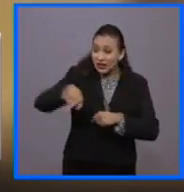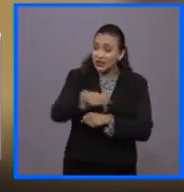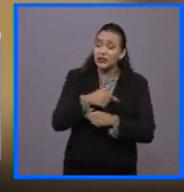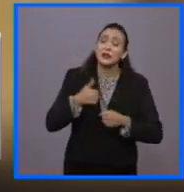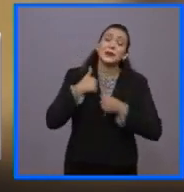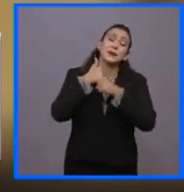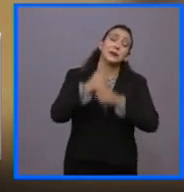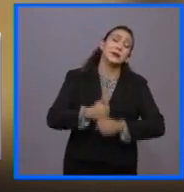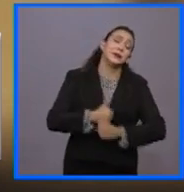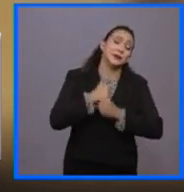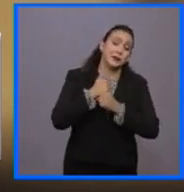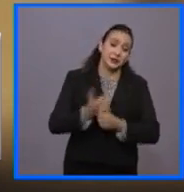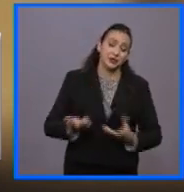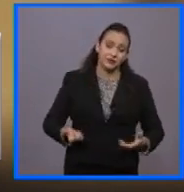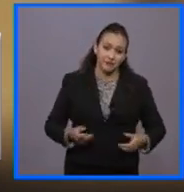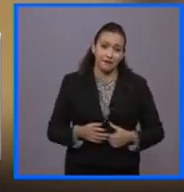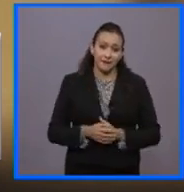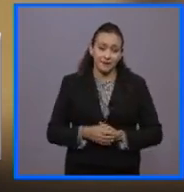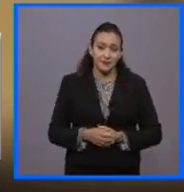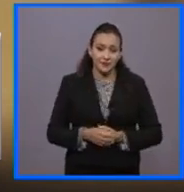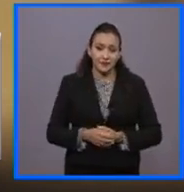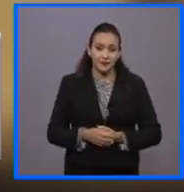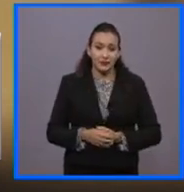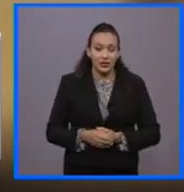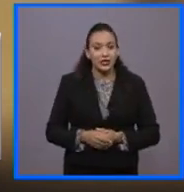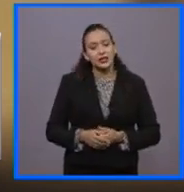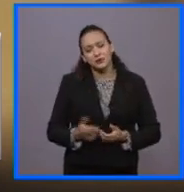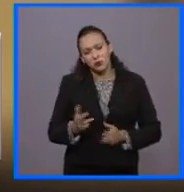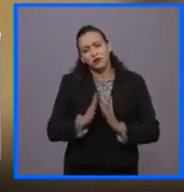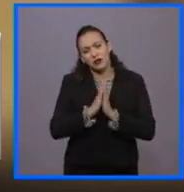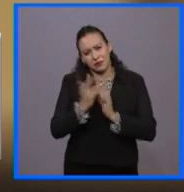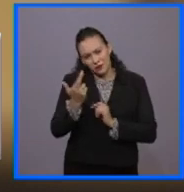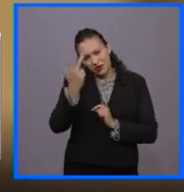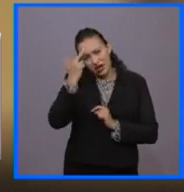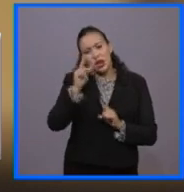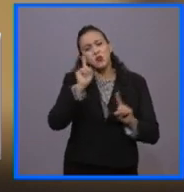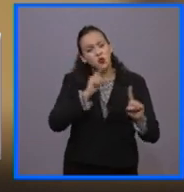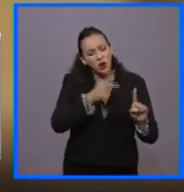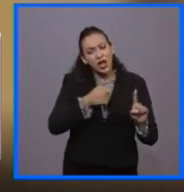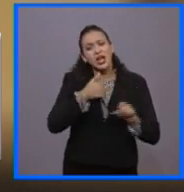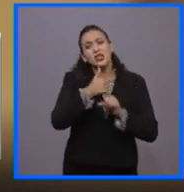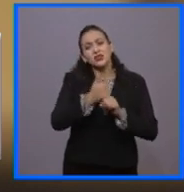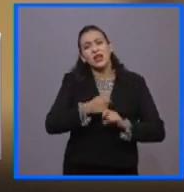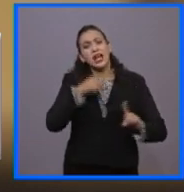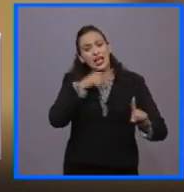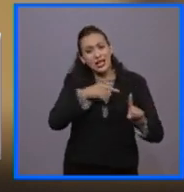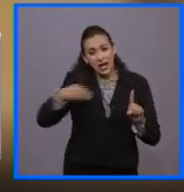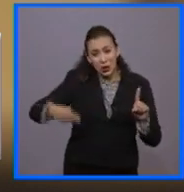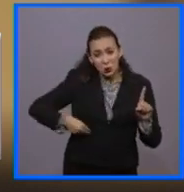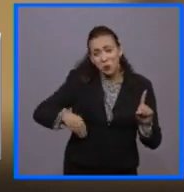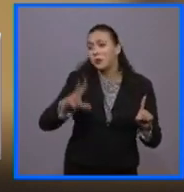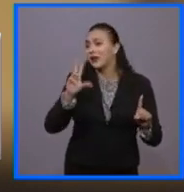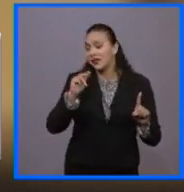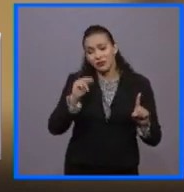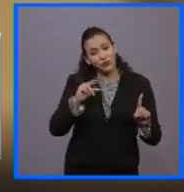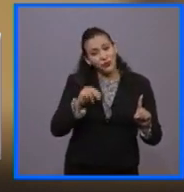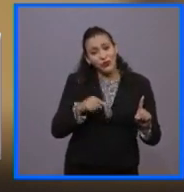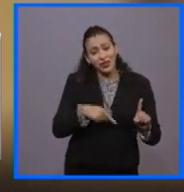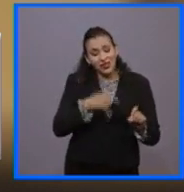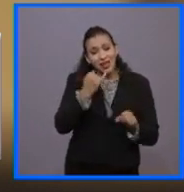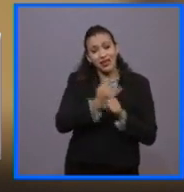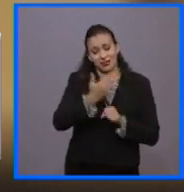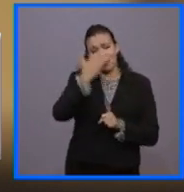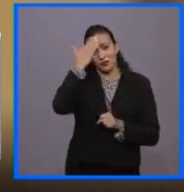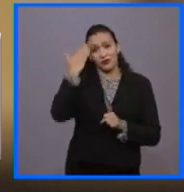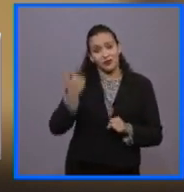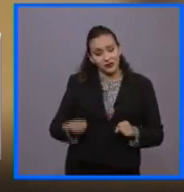y que pues tomaran en cuenta todo el esfuerzo que ella ha hecho, pagando una culpa que ella no tuvo, porque